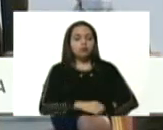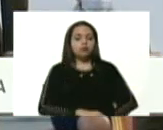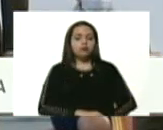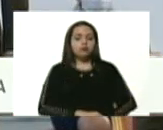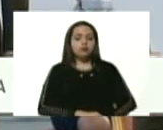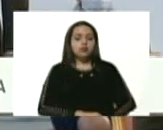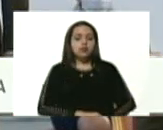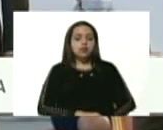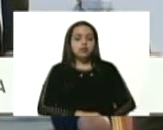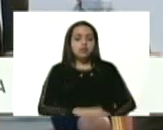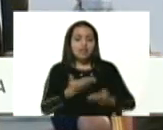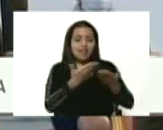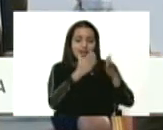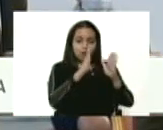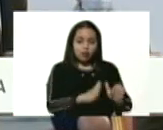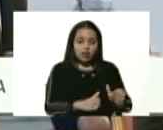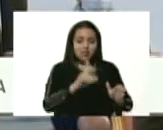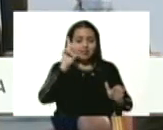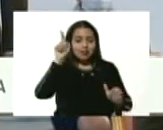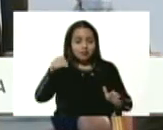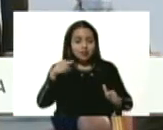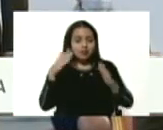desde la escuela, desde el hogar,